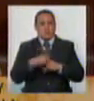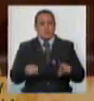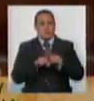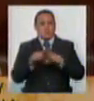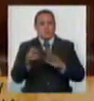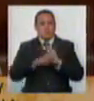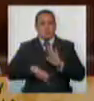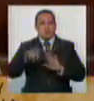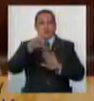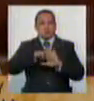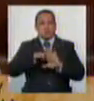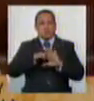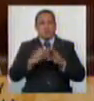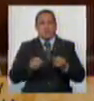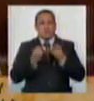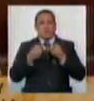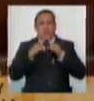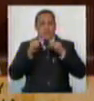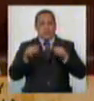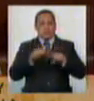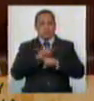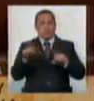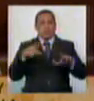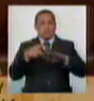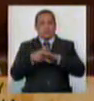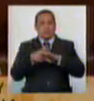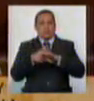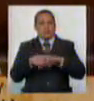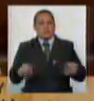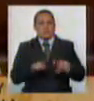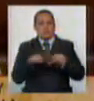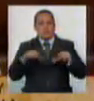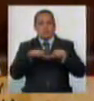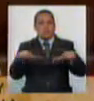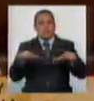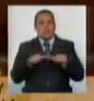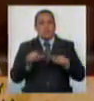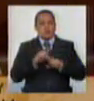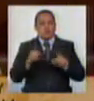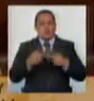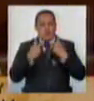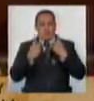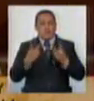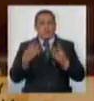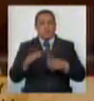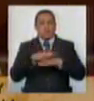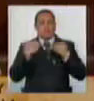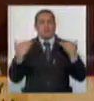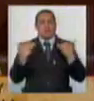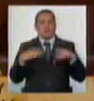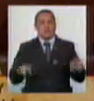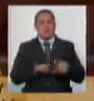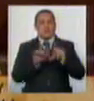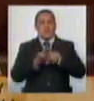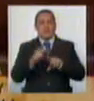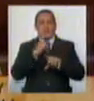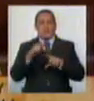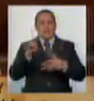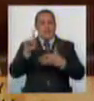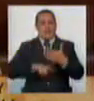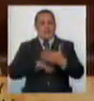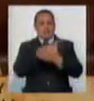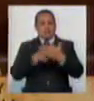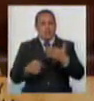de los proyectos, para que estos no se paralizaran y la ciudad no se viera afectada. También ha sido desarticulada